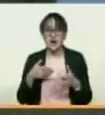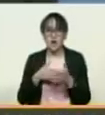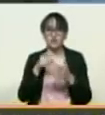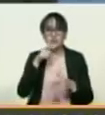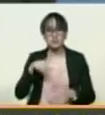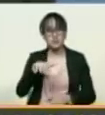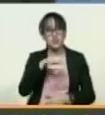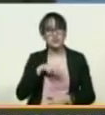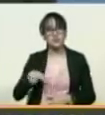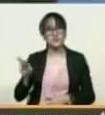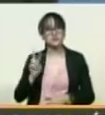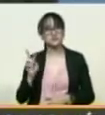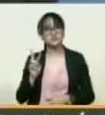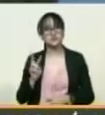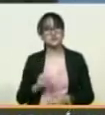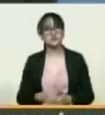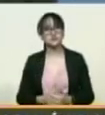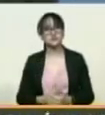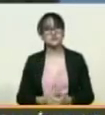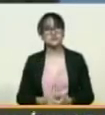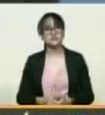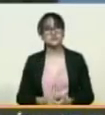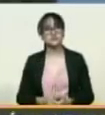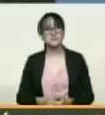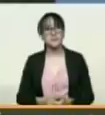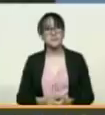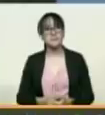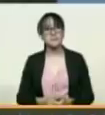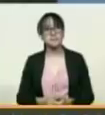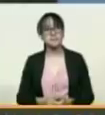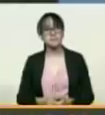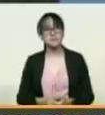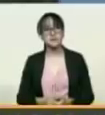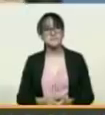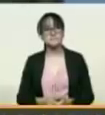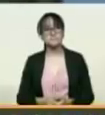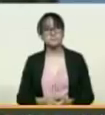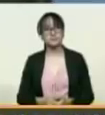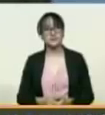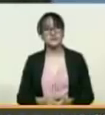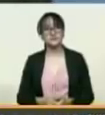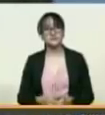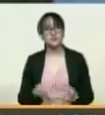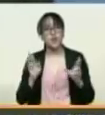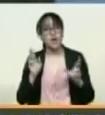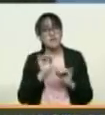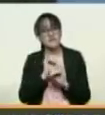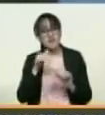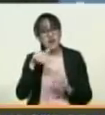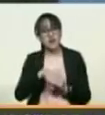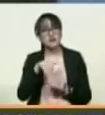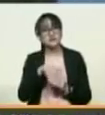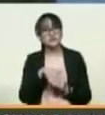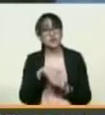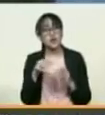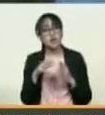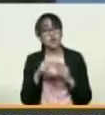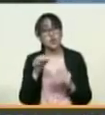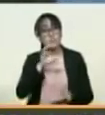venezolano, y ojalá que después de las elecciones todos estos